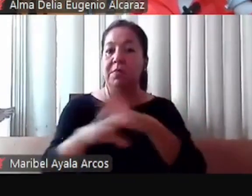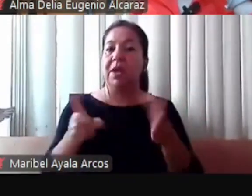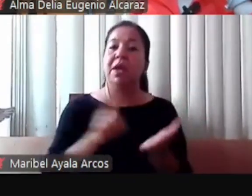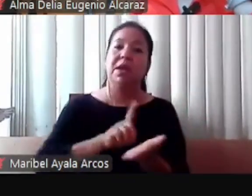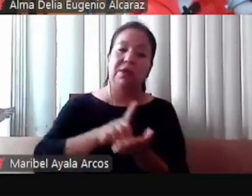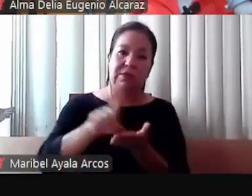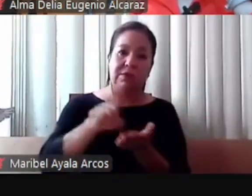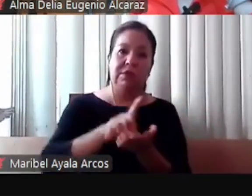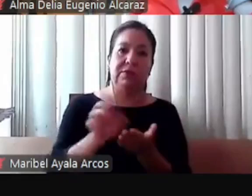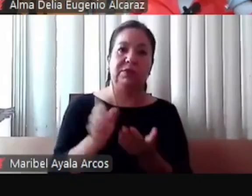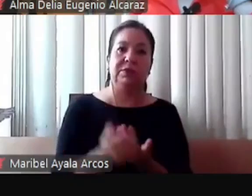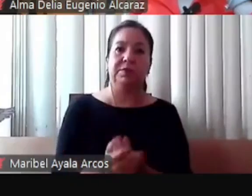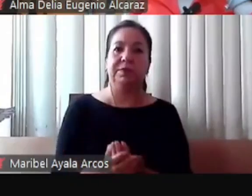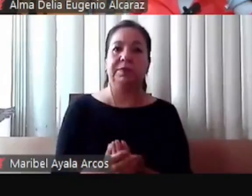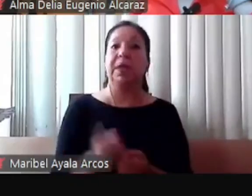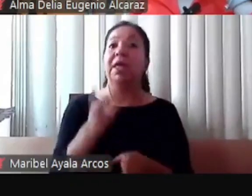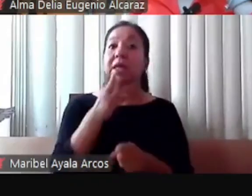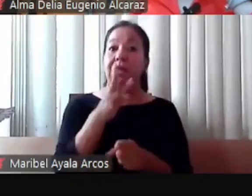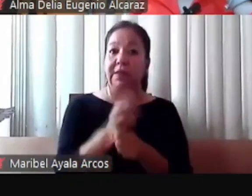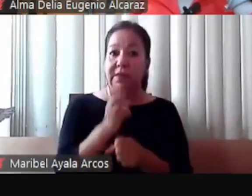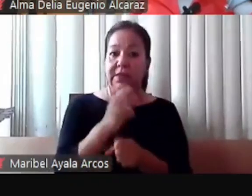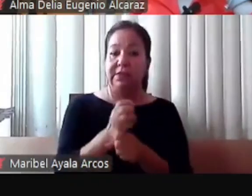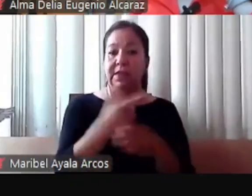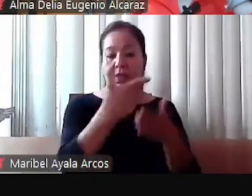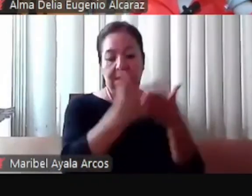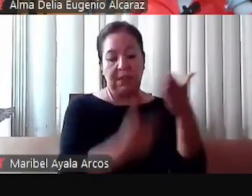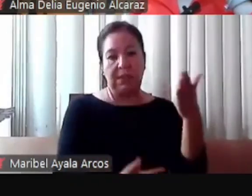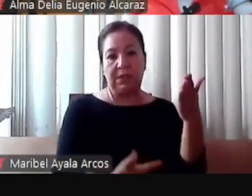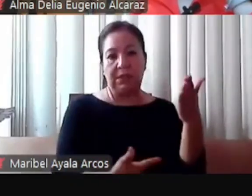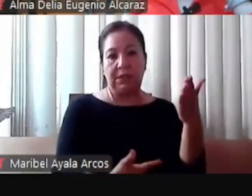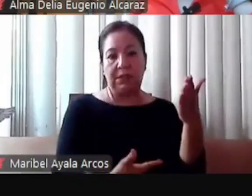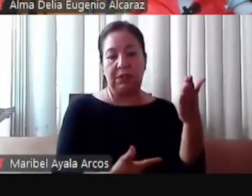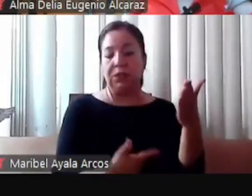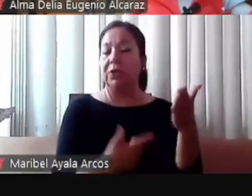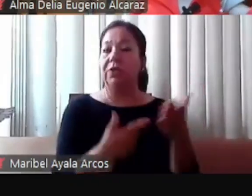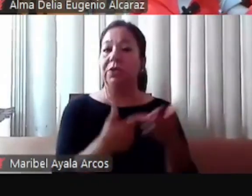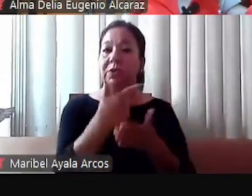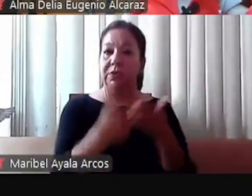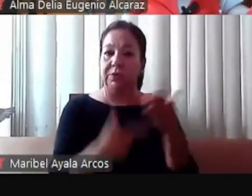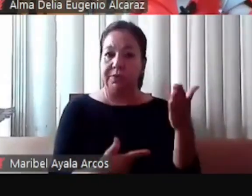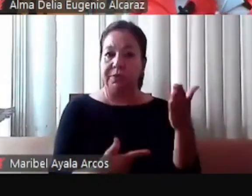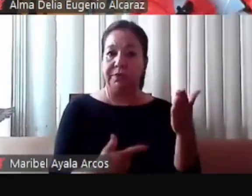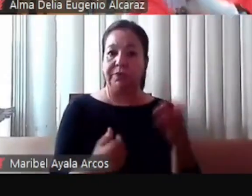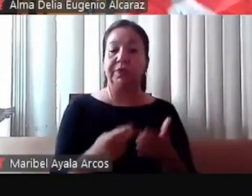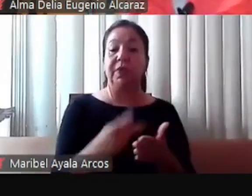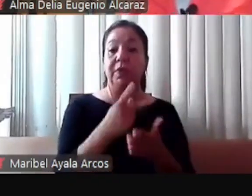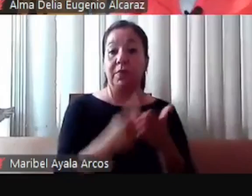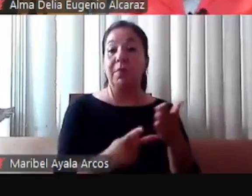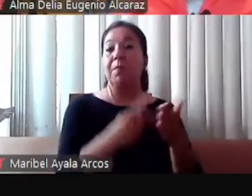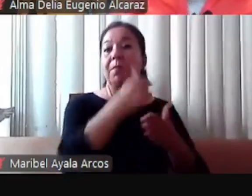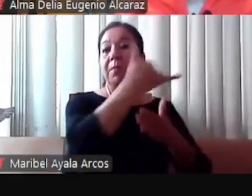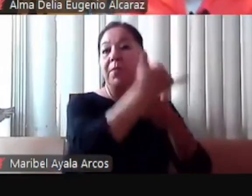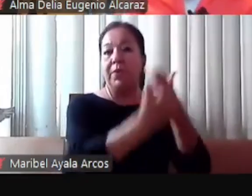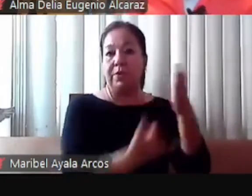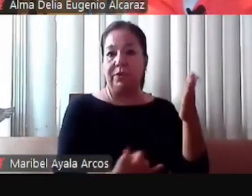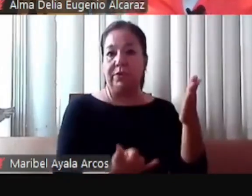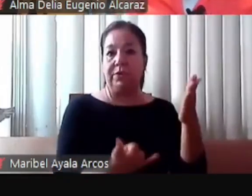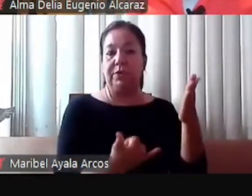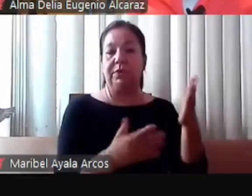corresponda. El tercer asunto listado para analizar y resolver se trata de un proyecto de resolución